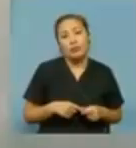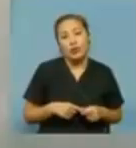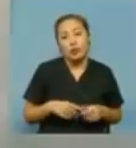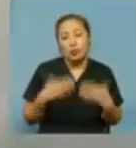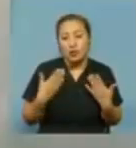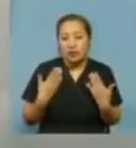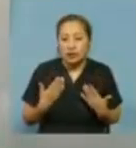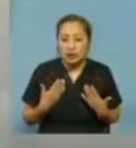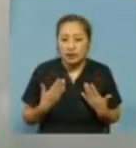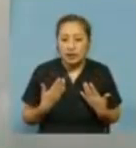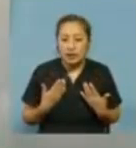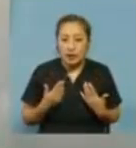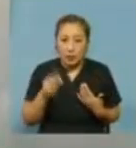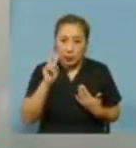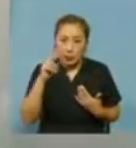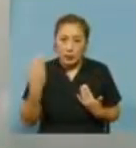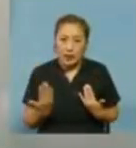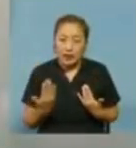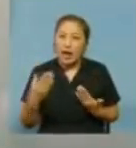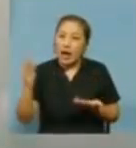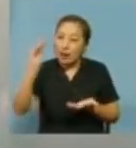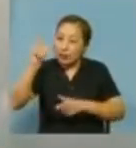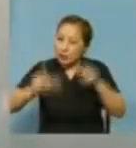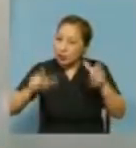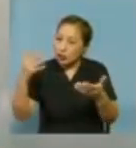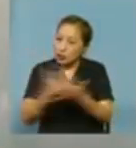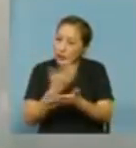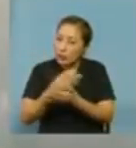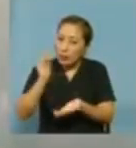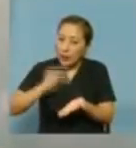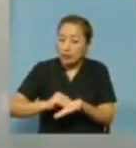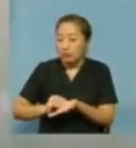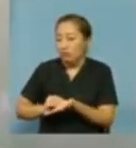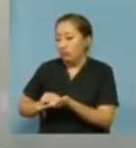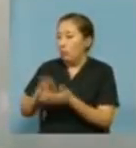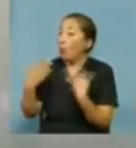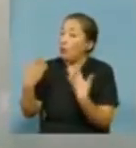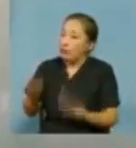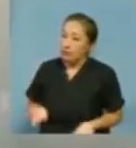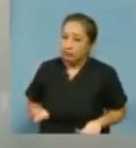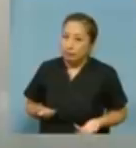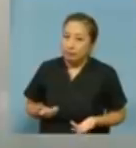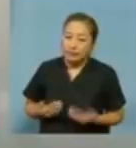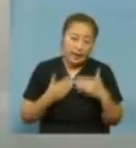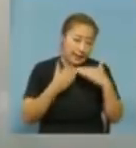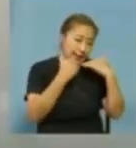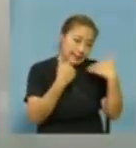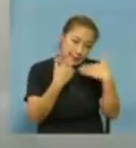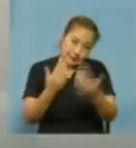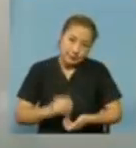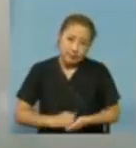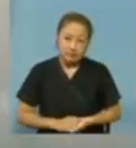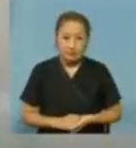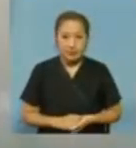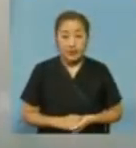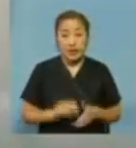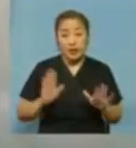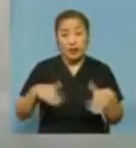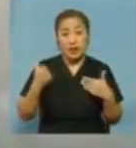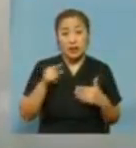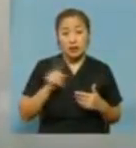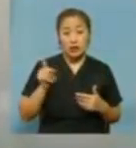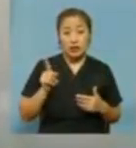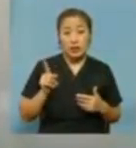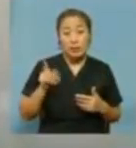¿Puedes entonces ya vos ver de que podría haber más casos acá? No se descarta. No se descarta. Muchas gracias. De nada. Bueno, entonces,